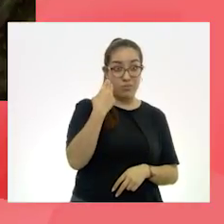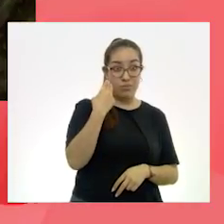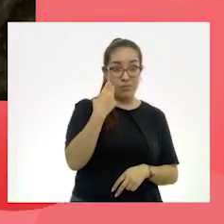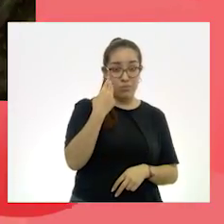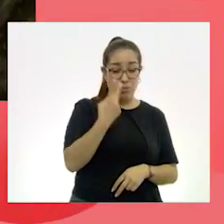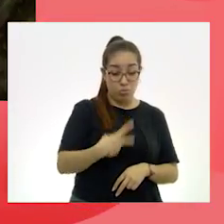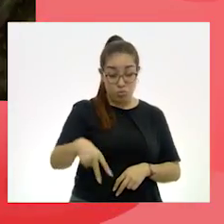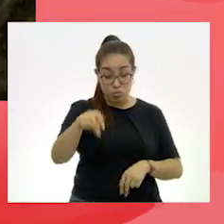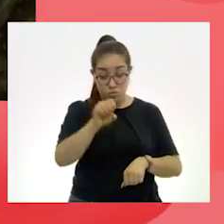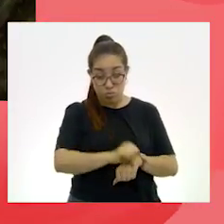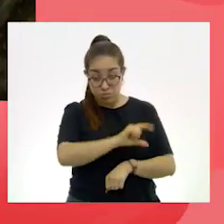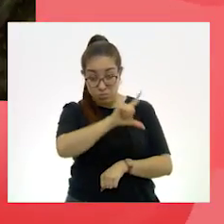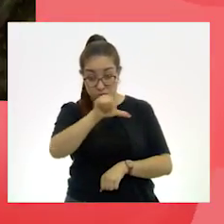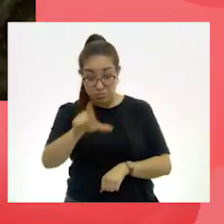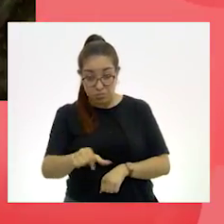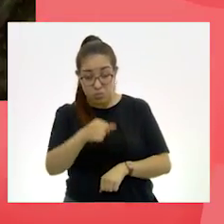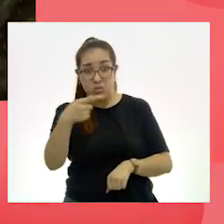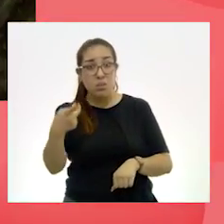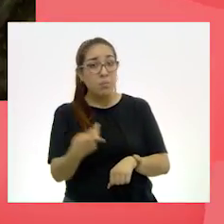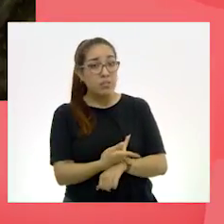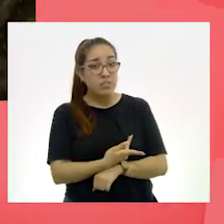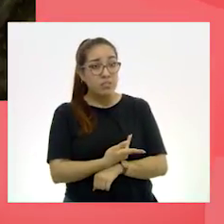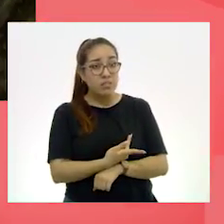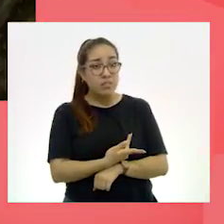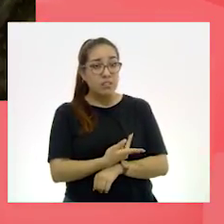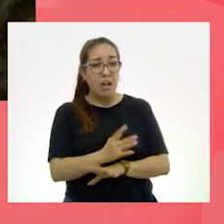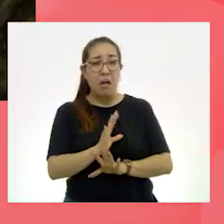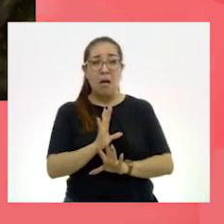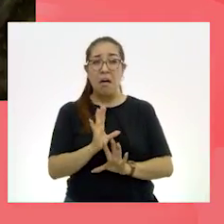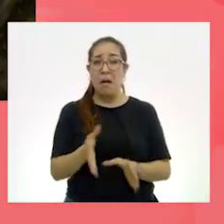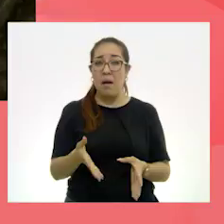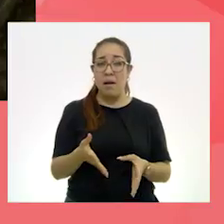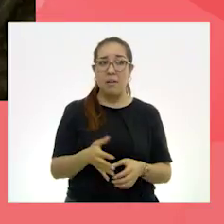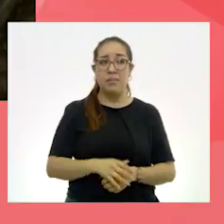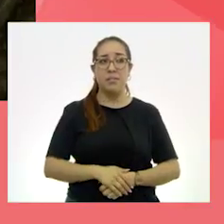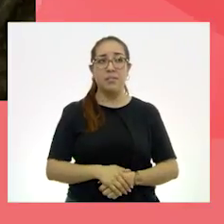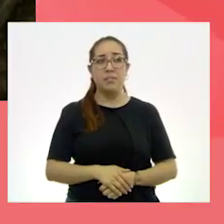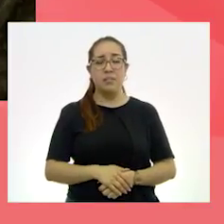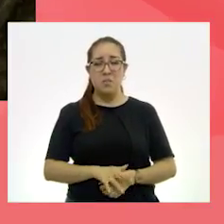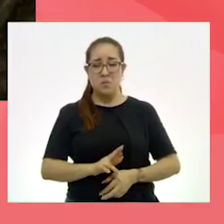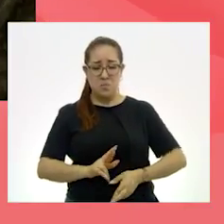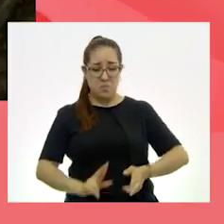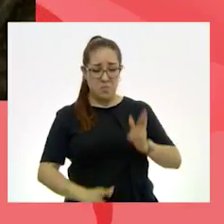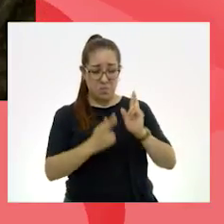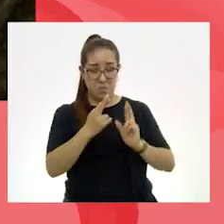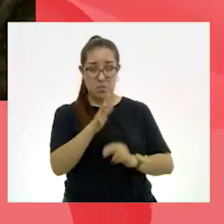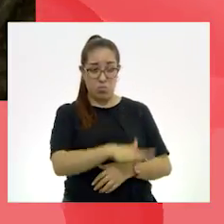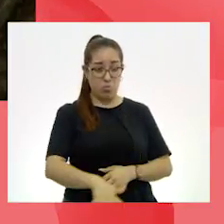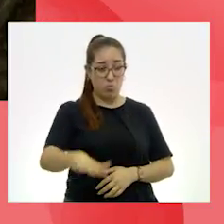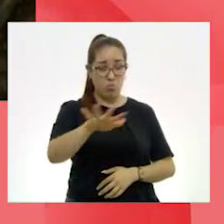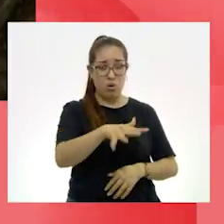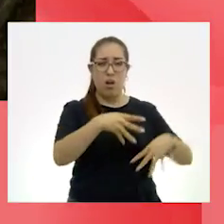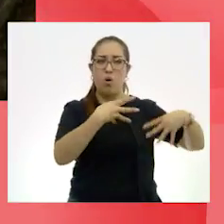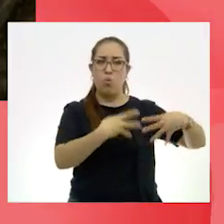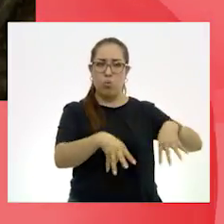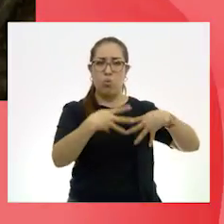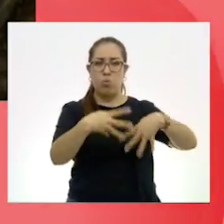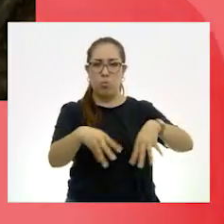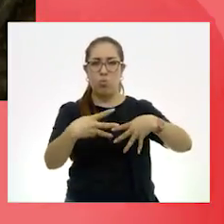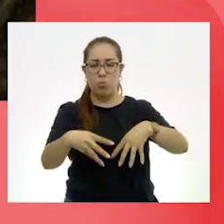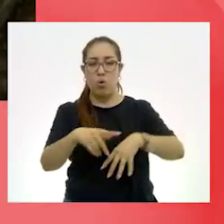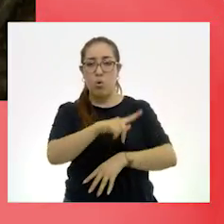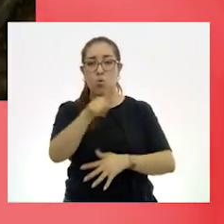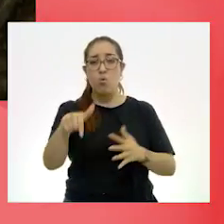2 semanas después, más o menos, ya tenían los revolucionarios la capacidad y tomaron la ciudad de Jojutla.